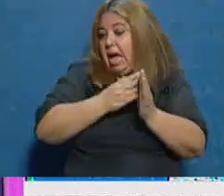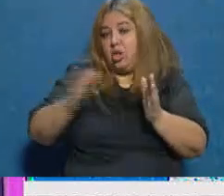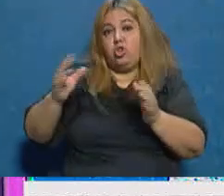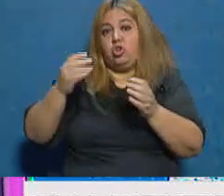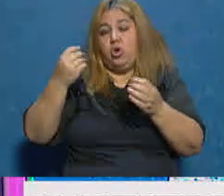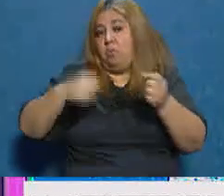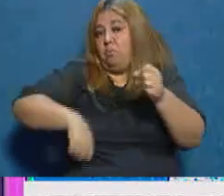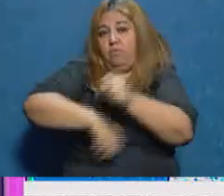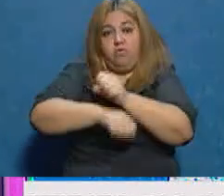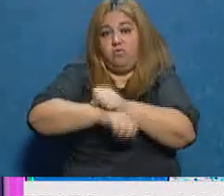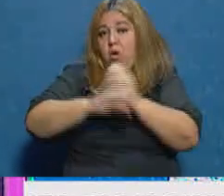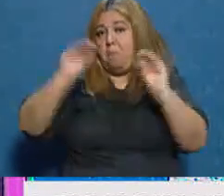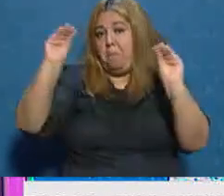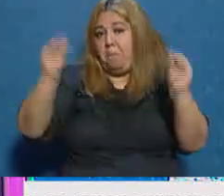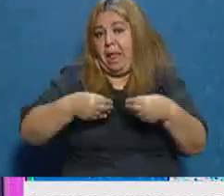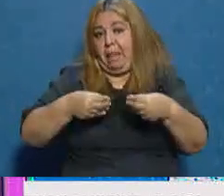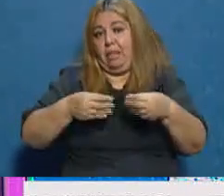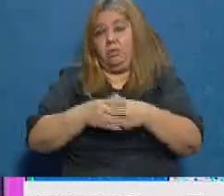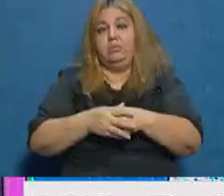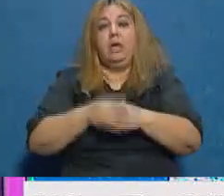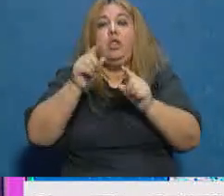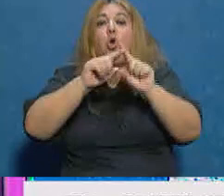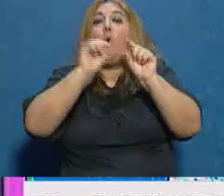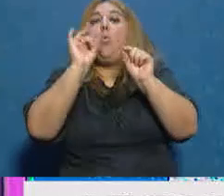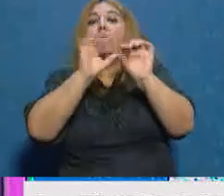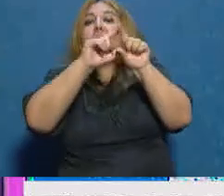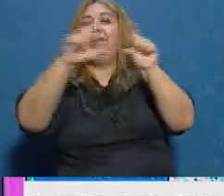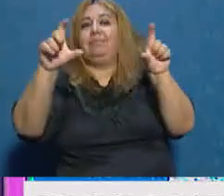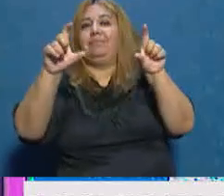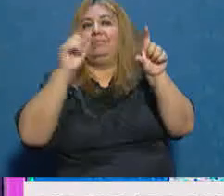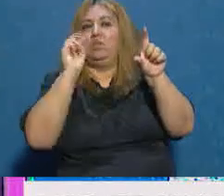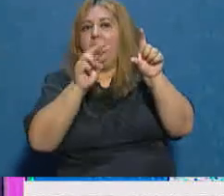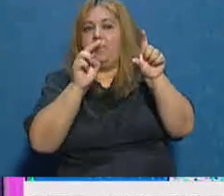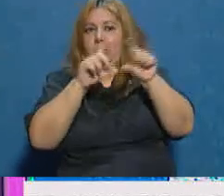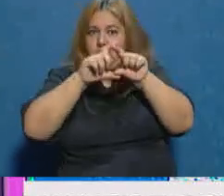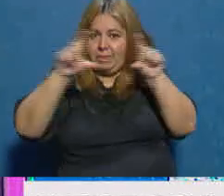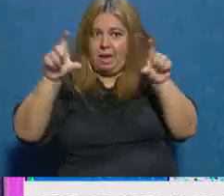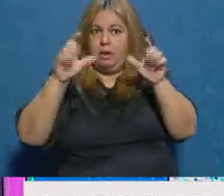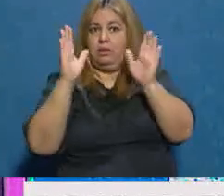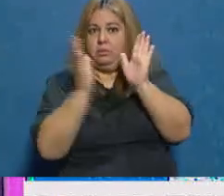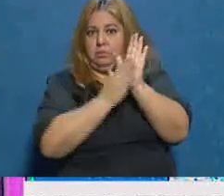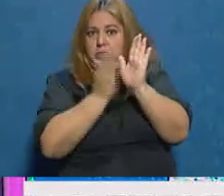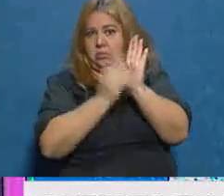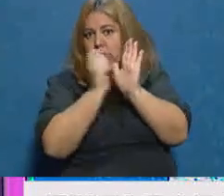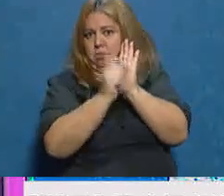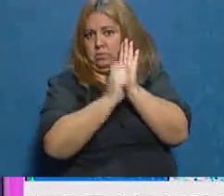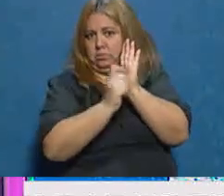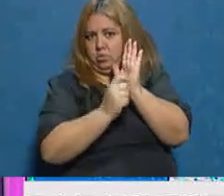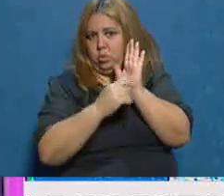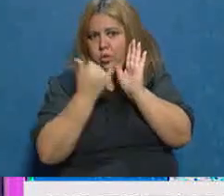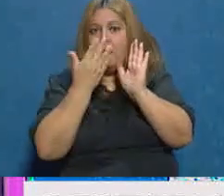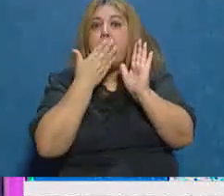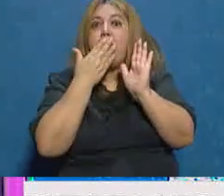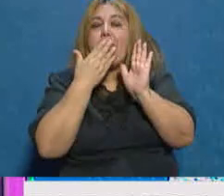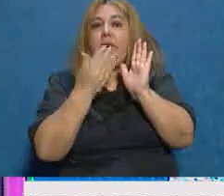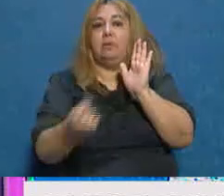es para documentar, simplemente para marcar que lo que vamos a mostrar en las siguientes placas está documentado bajo estos papeles que nos